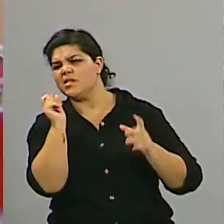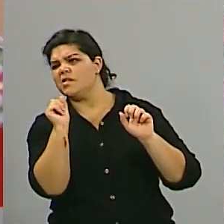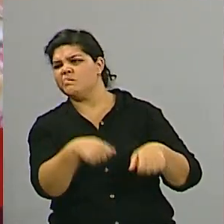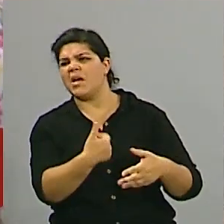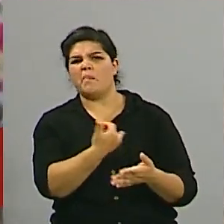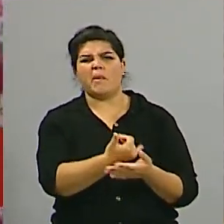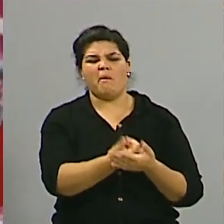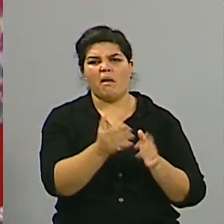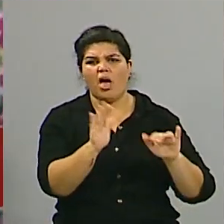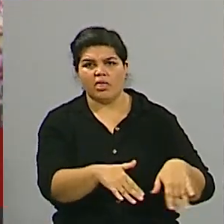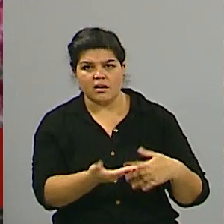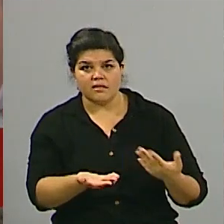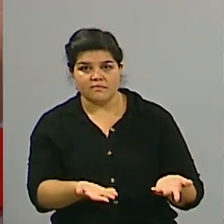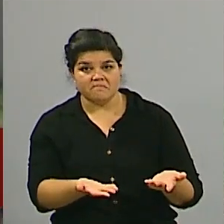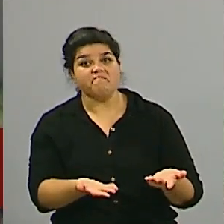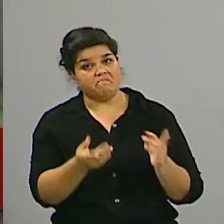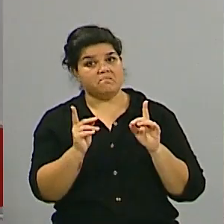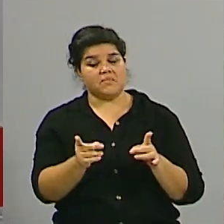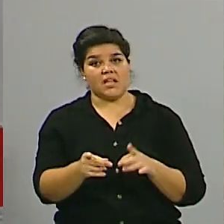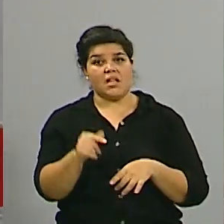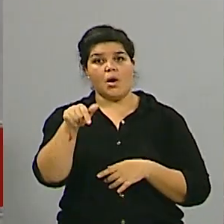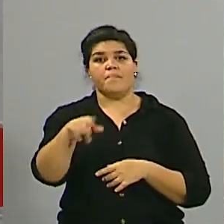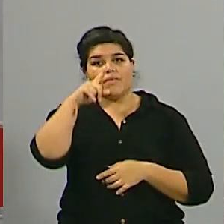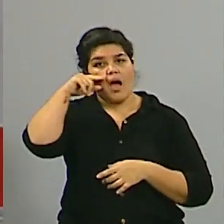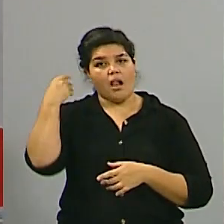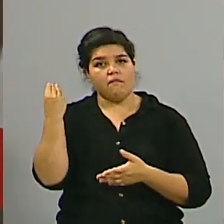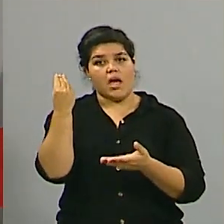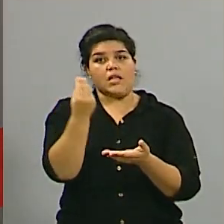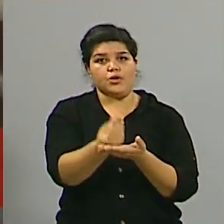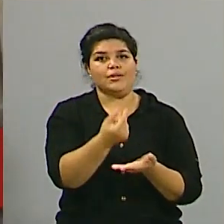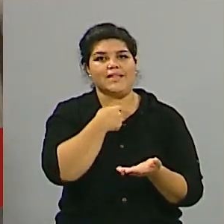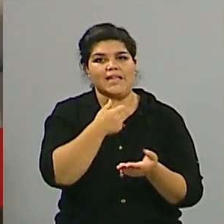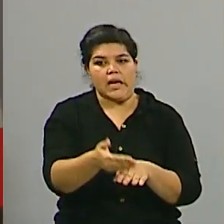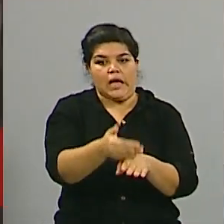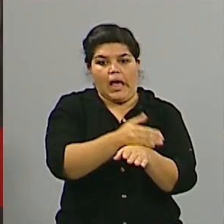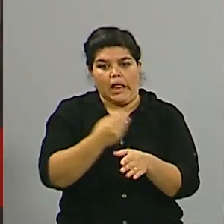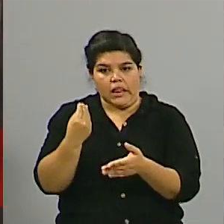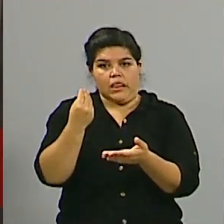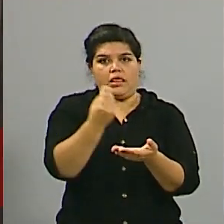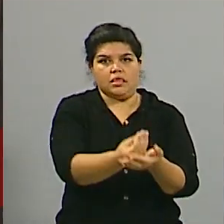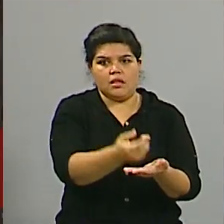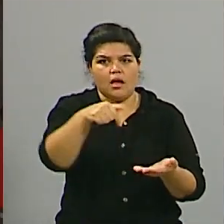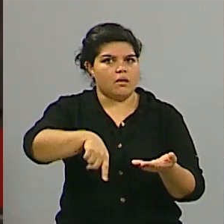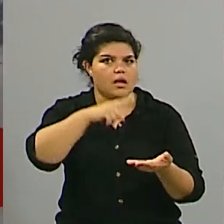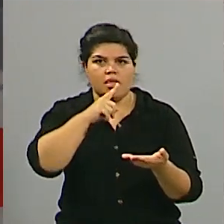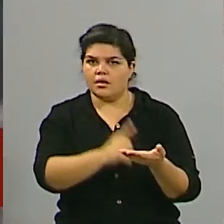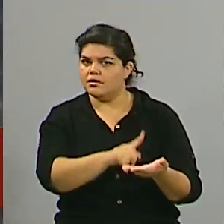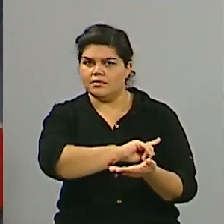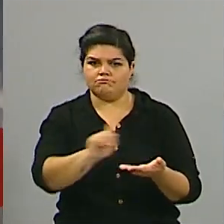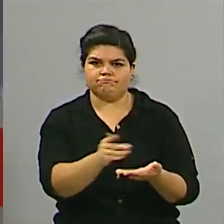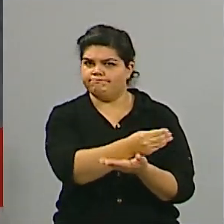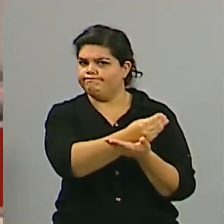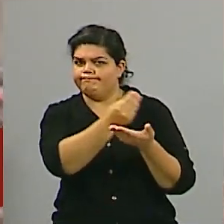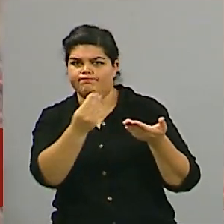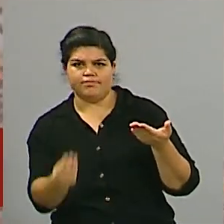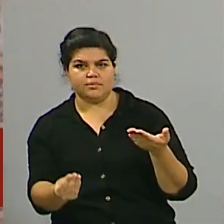porque Alberto Fernández era un posible precandidato, se bajó de esa carrera, básicamente porque se